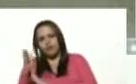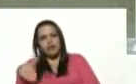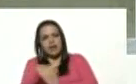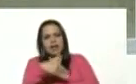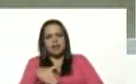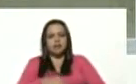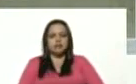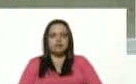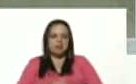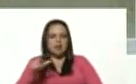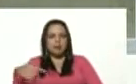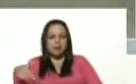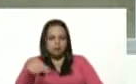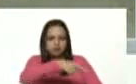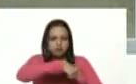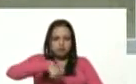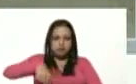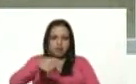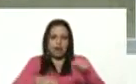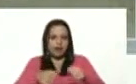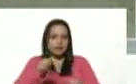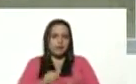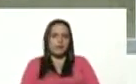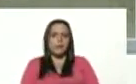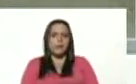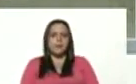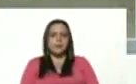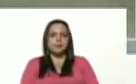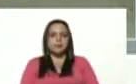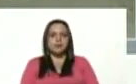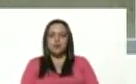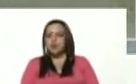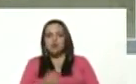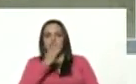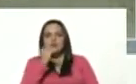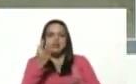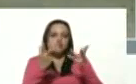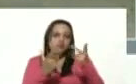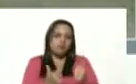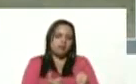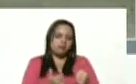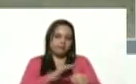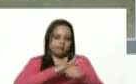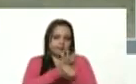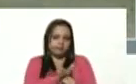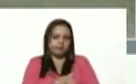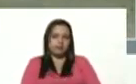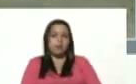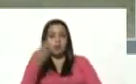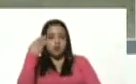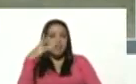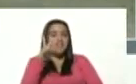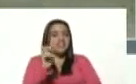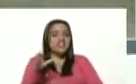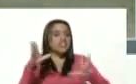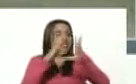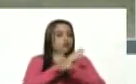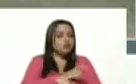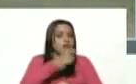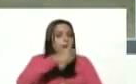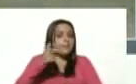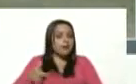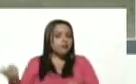una vuelta a la calle. No tengo el reporte todavía. Pero sé que los viernes en las noches la gente